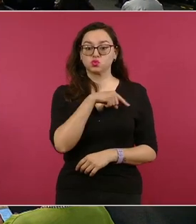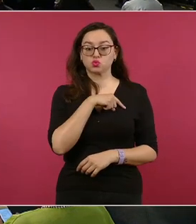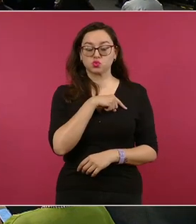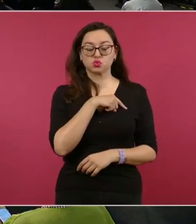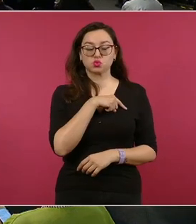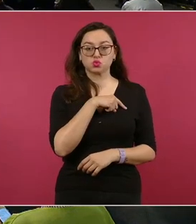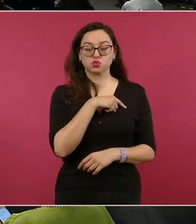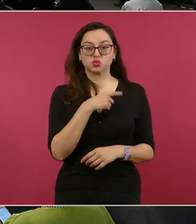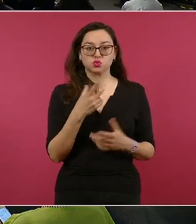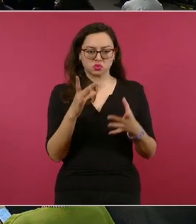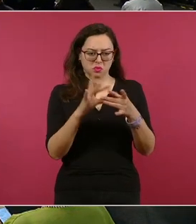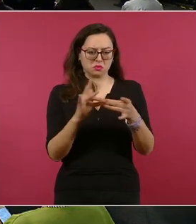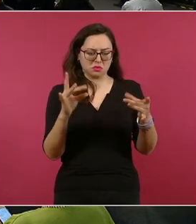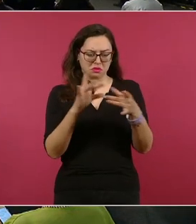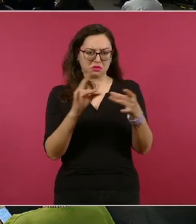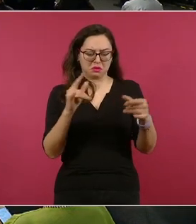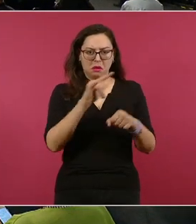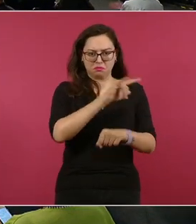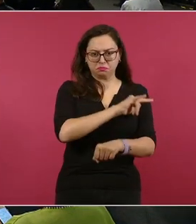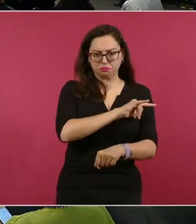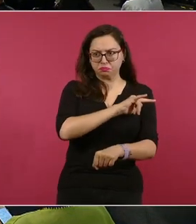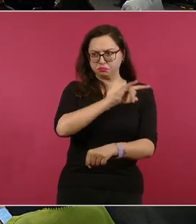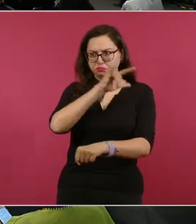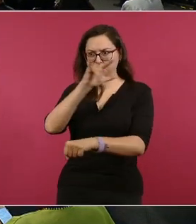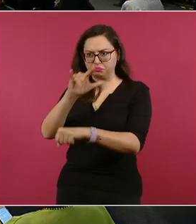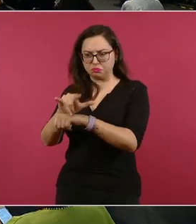creo que de la policía o del ejército,